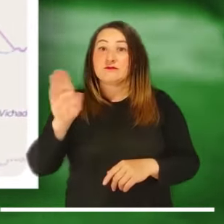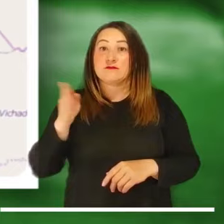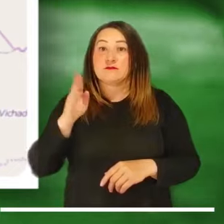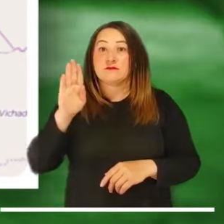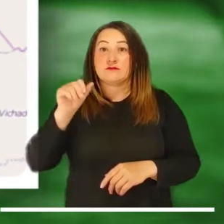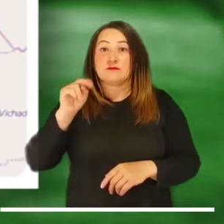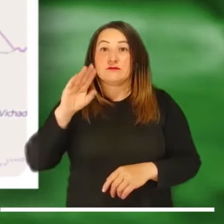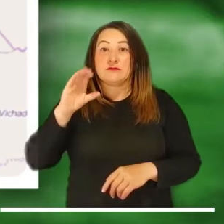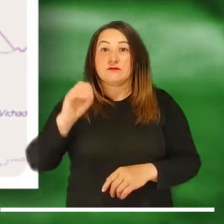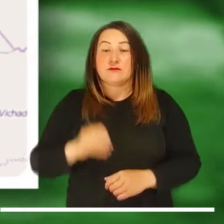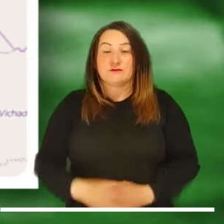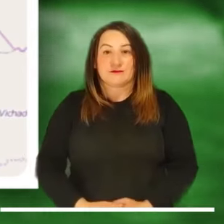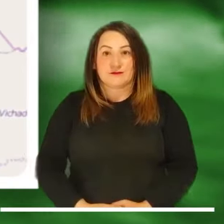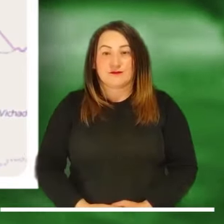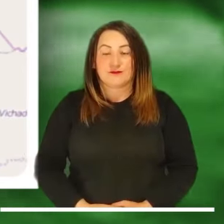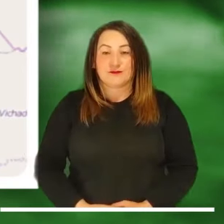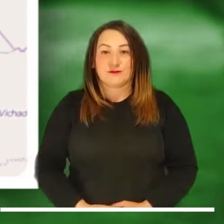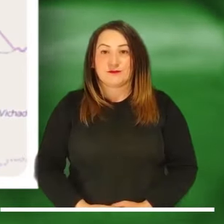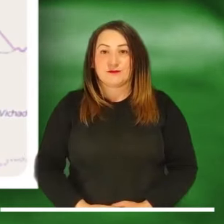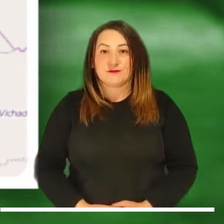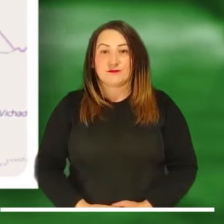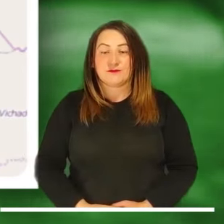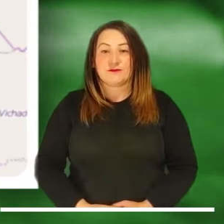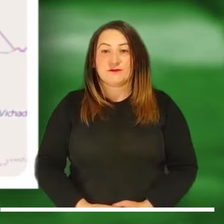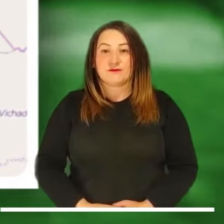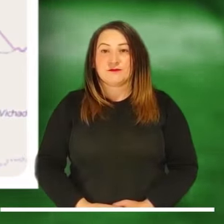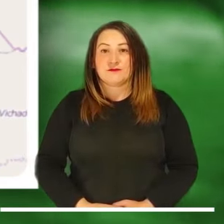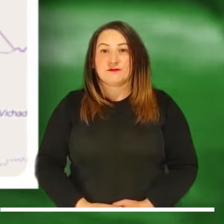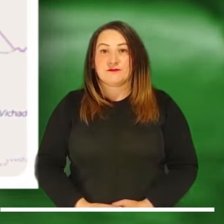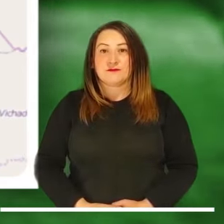altura de Barranca Bermeja y El Banco.